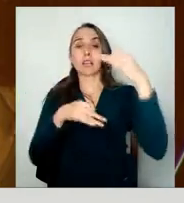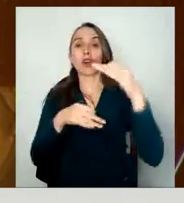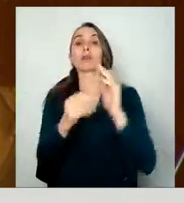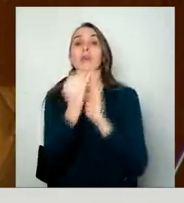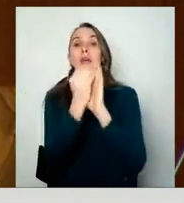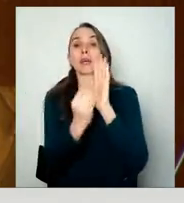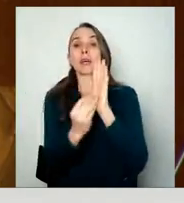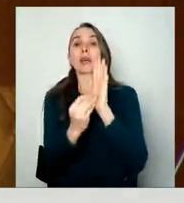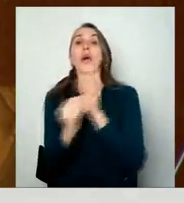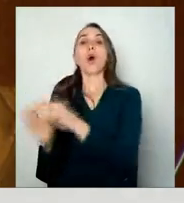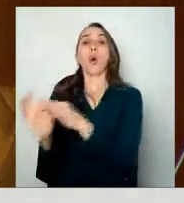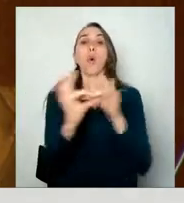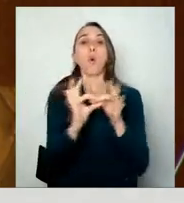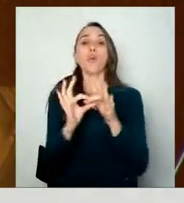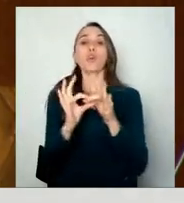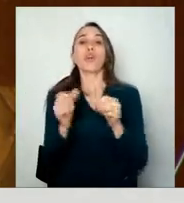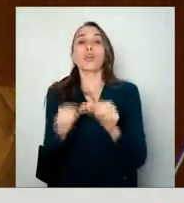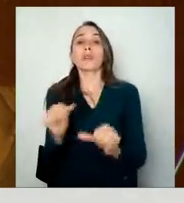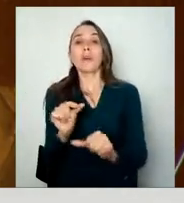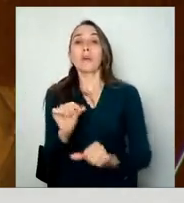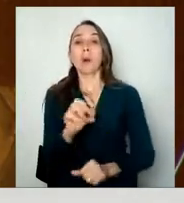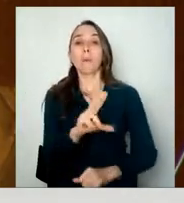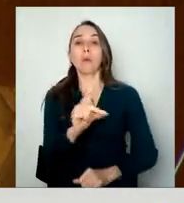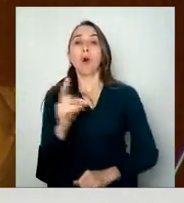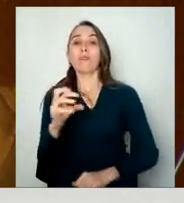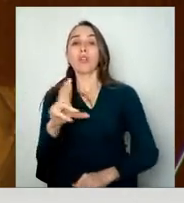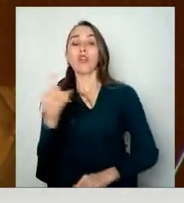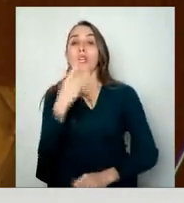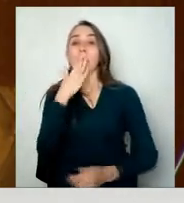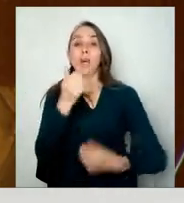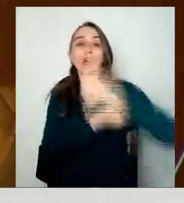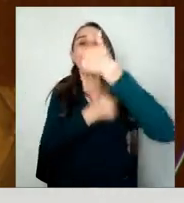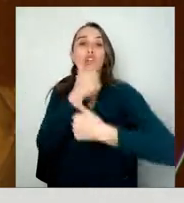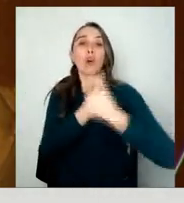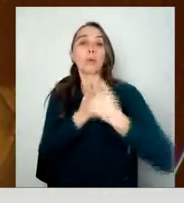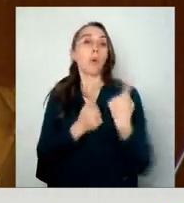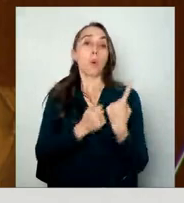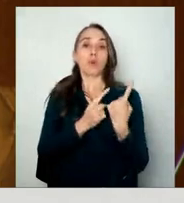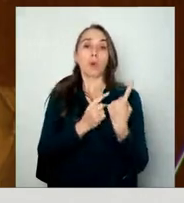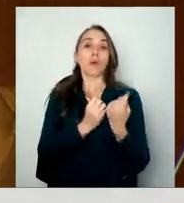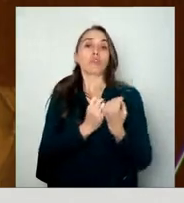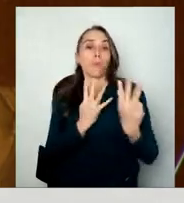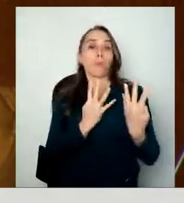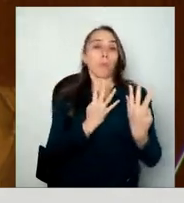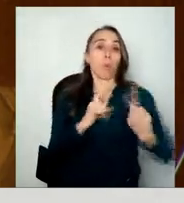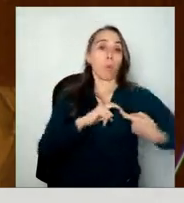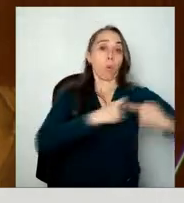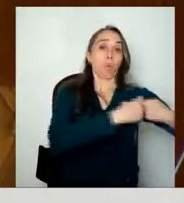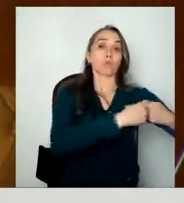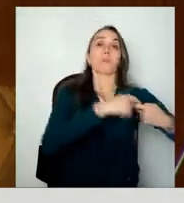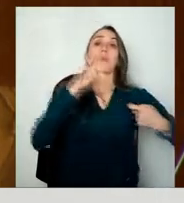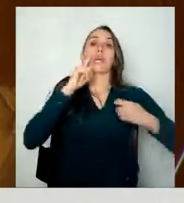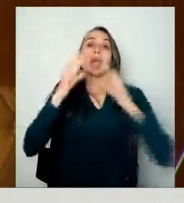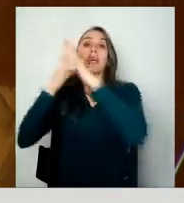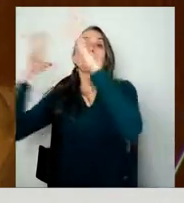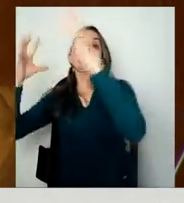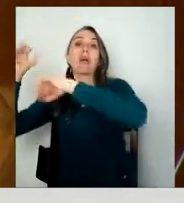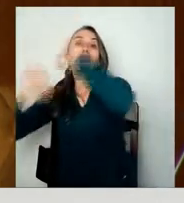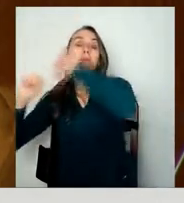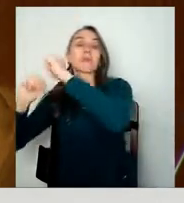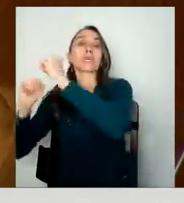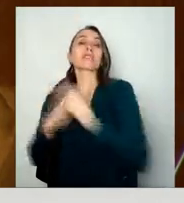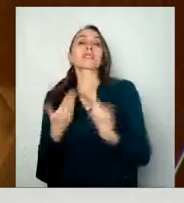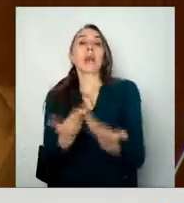unión temporal de proveedores para mejorar su competitividad frente a los grandes proveedores en sus artículos transitorios